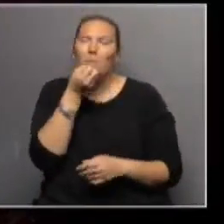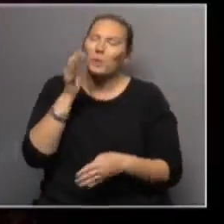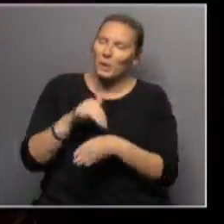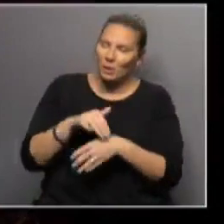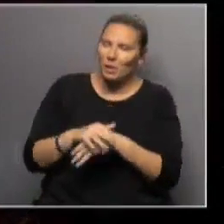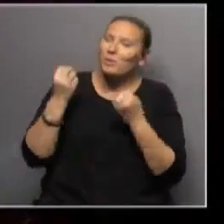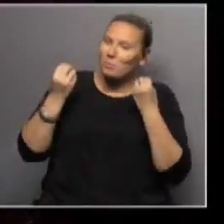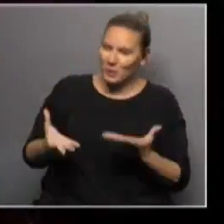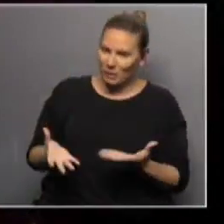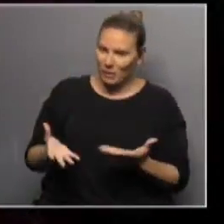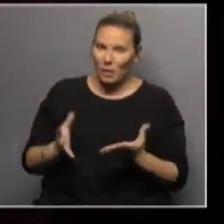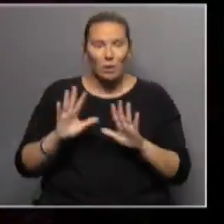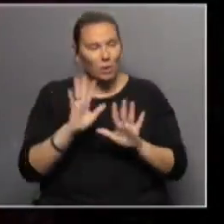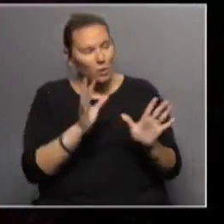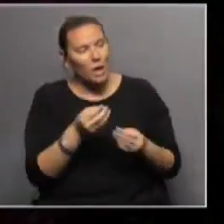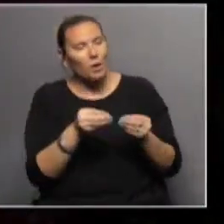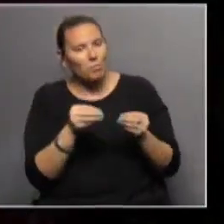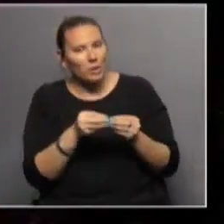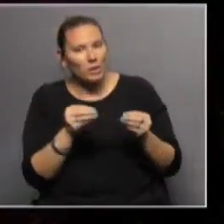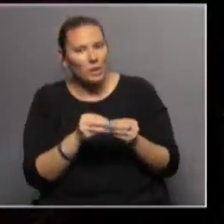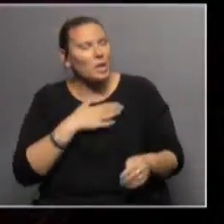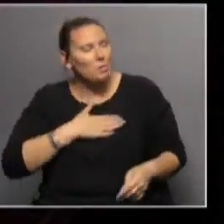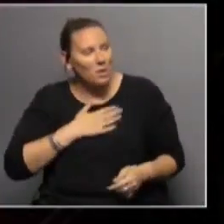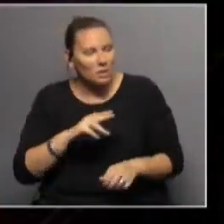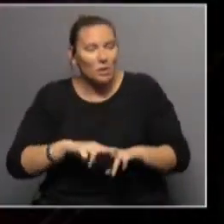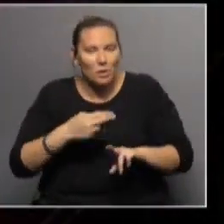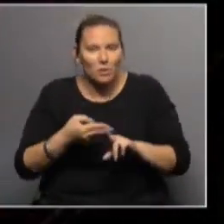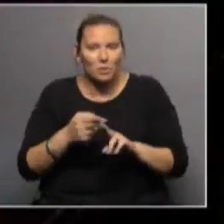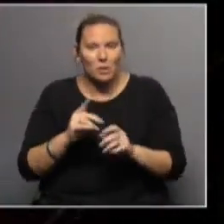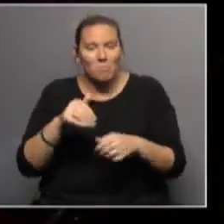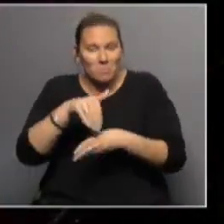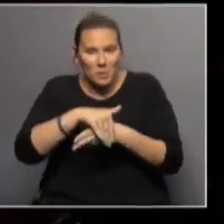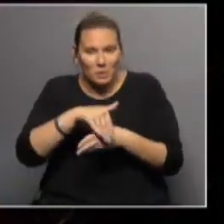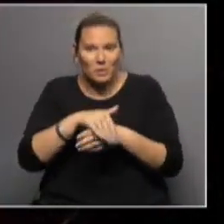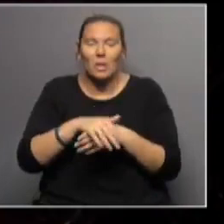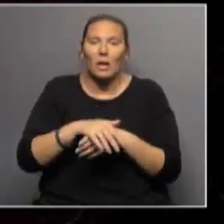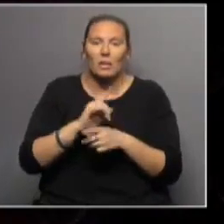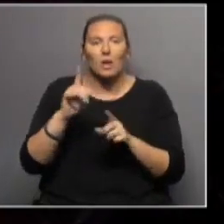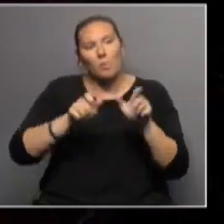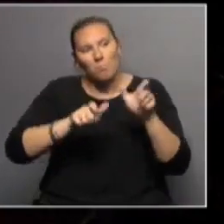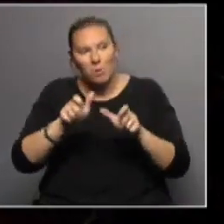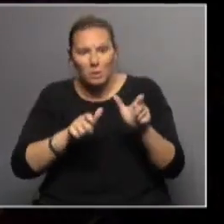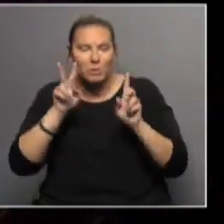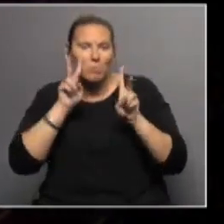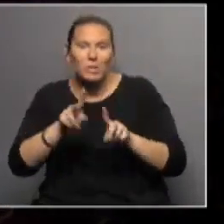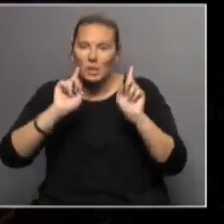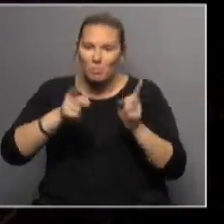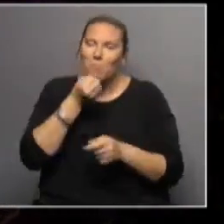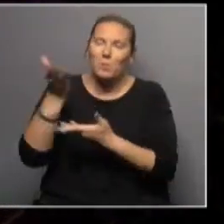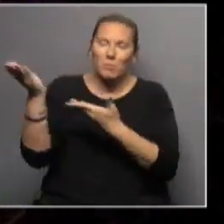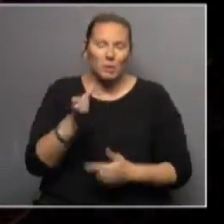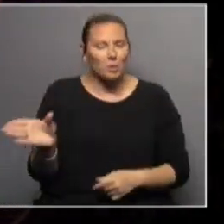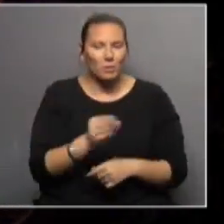tardes, señor Jorge Temponi. Señora Noelia Campos, pero qué placer compartir otra tardecita junto a usted y a todas las y los televidentes. Bienvenidas, bienvenidos,